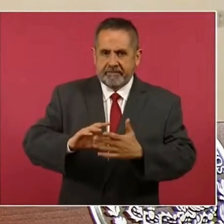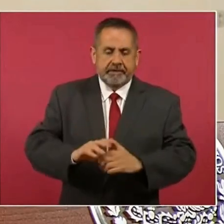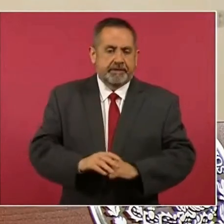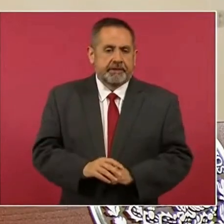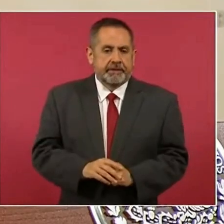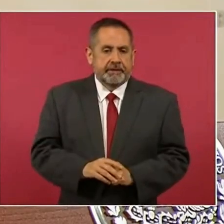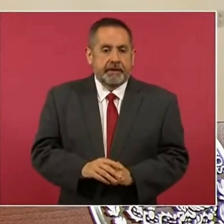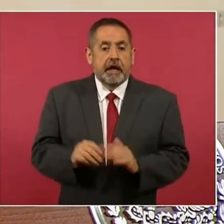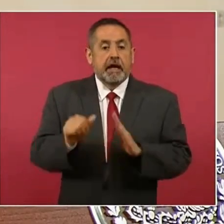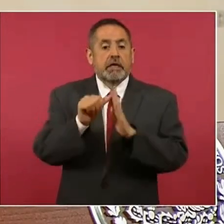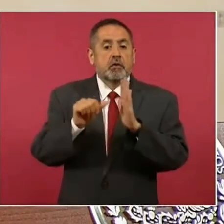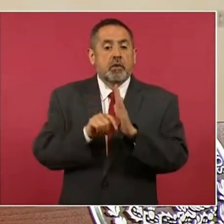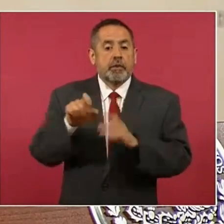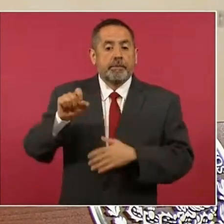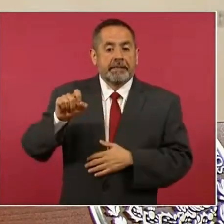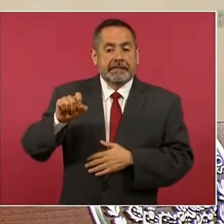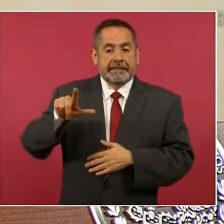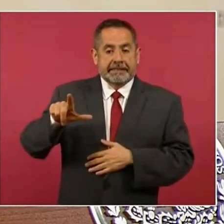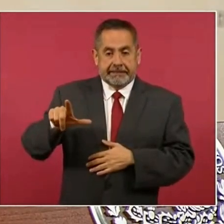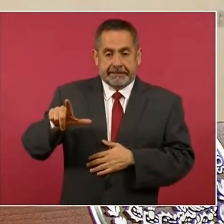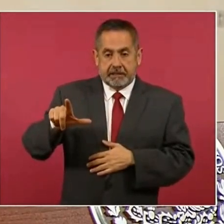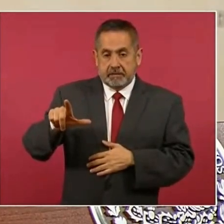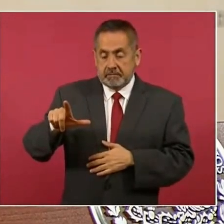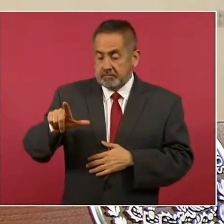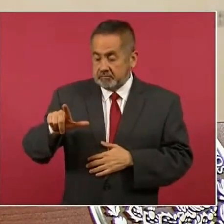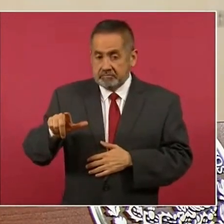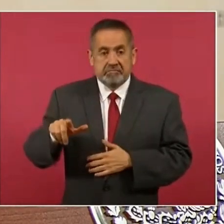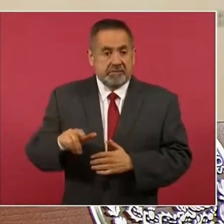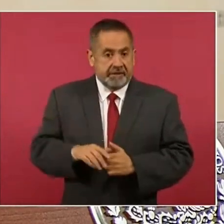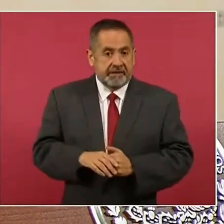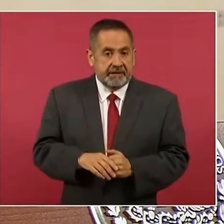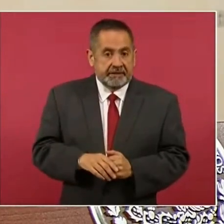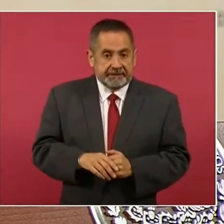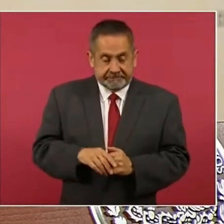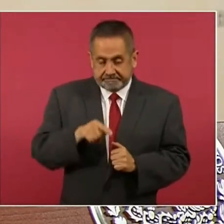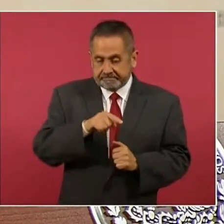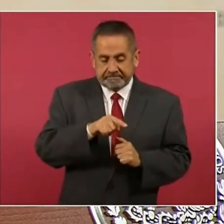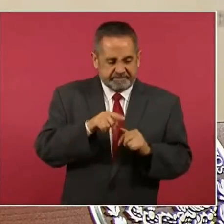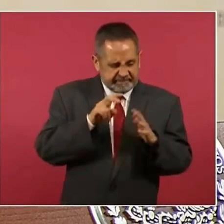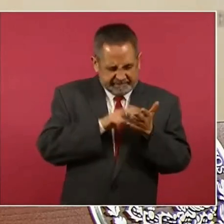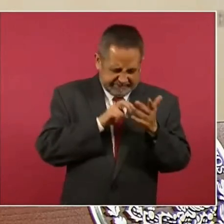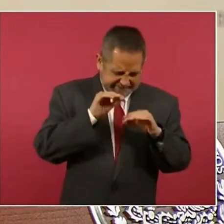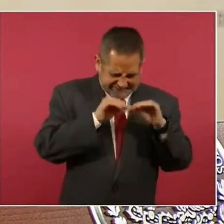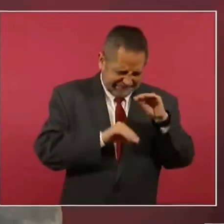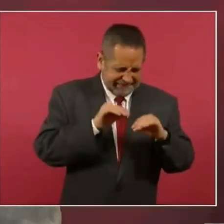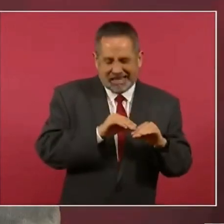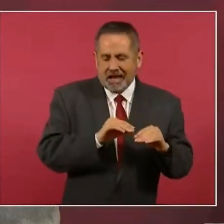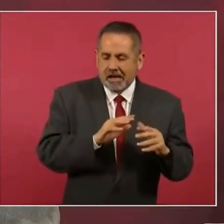El artículo 27, que fue muy afectado,